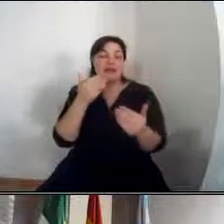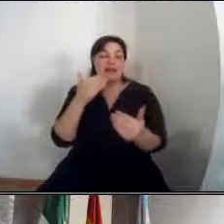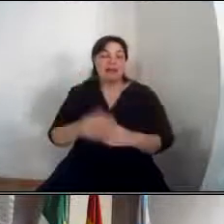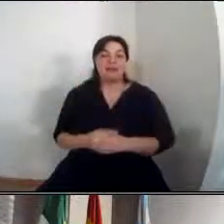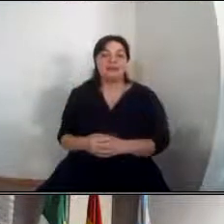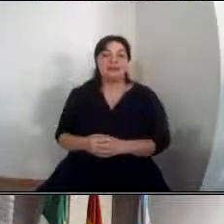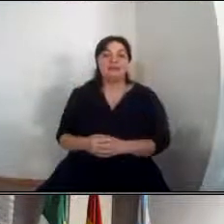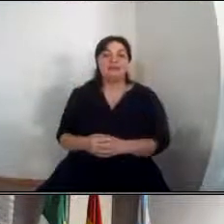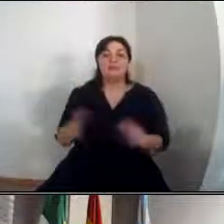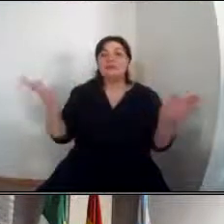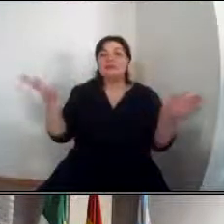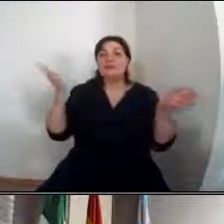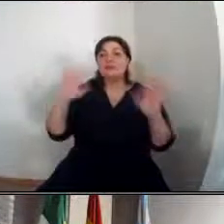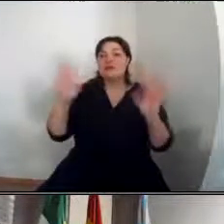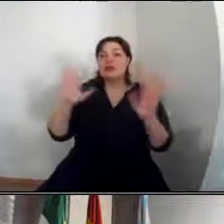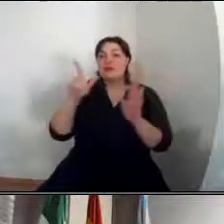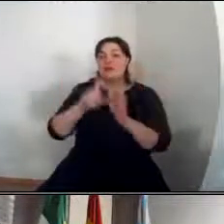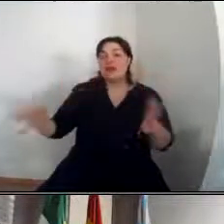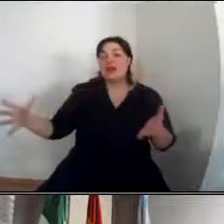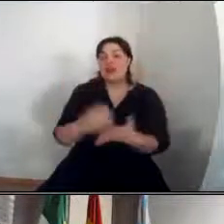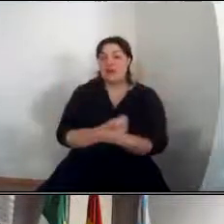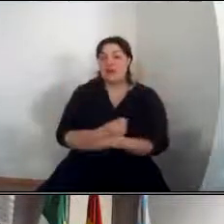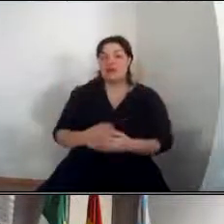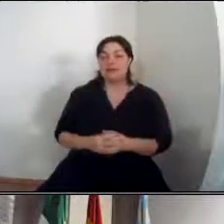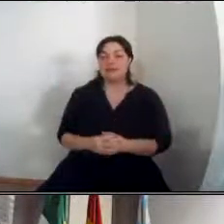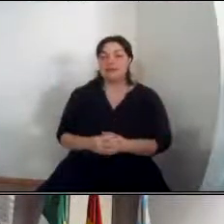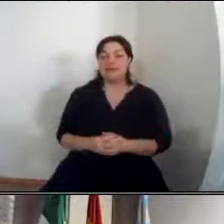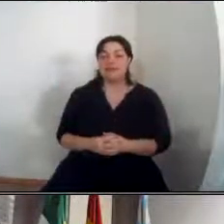un saludo a todos.